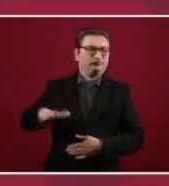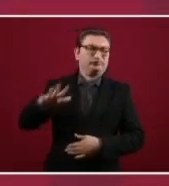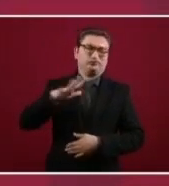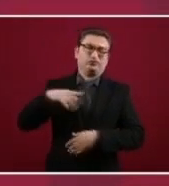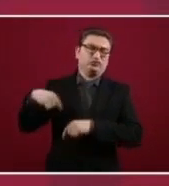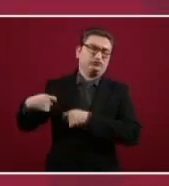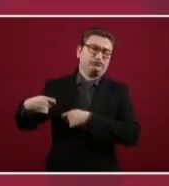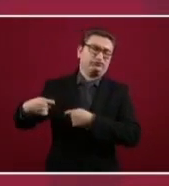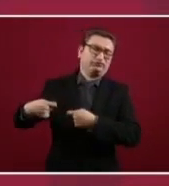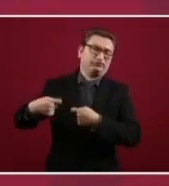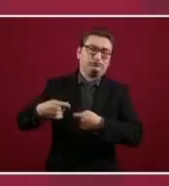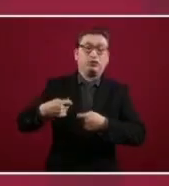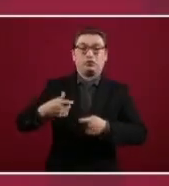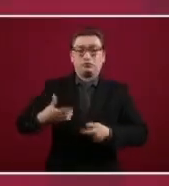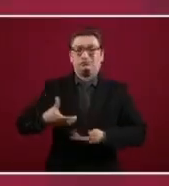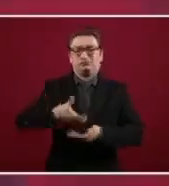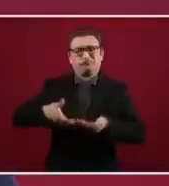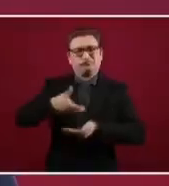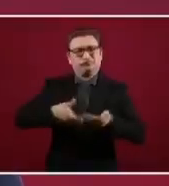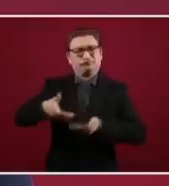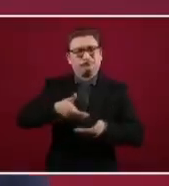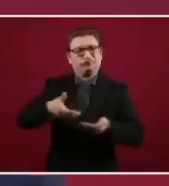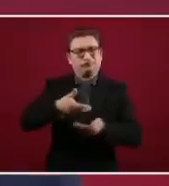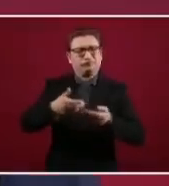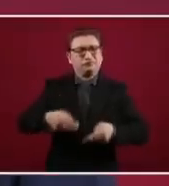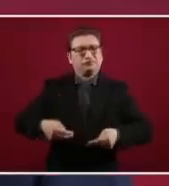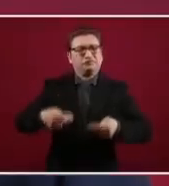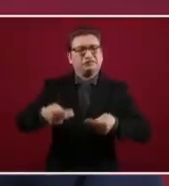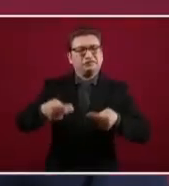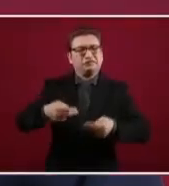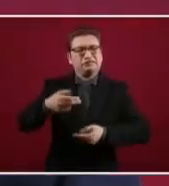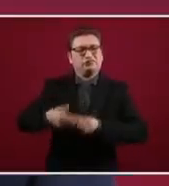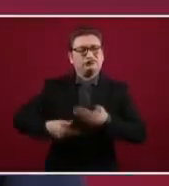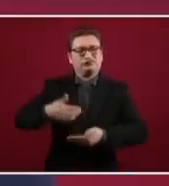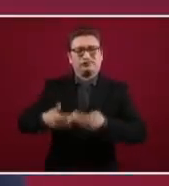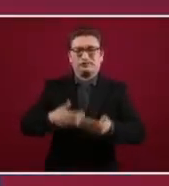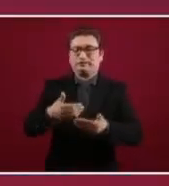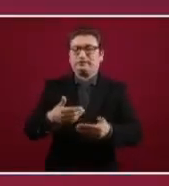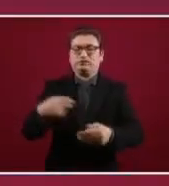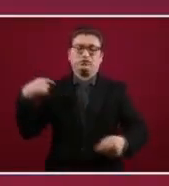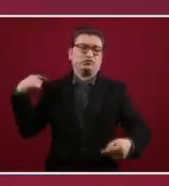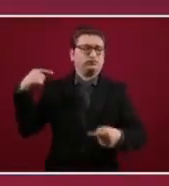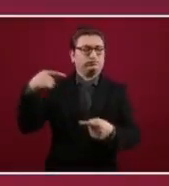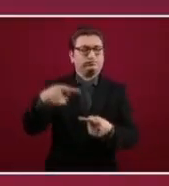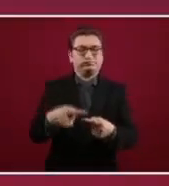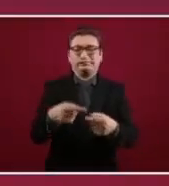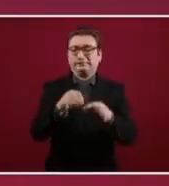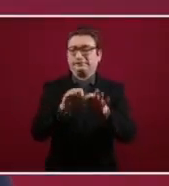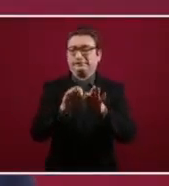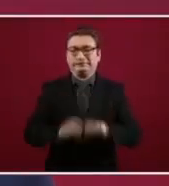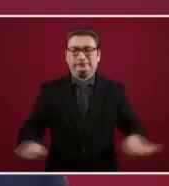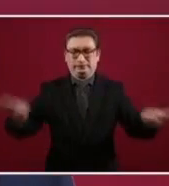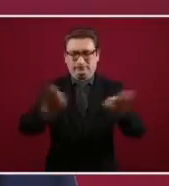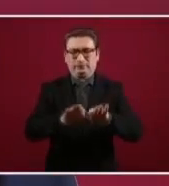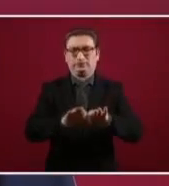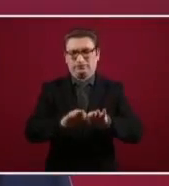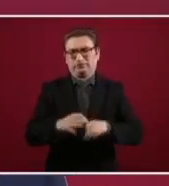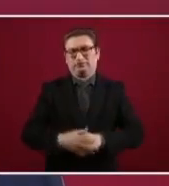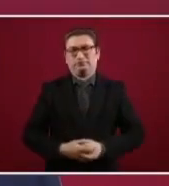ha tenido una función fundamental en la economía